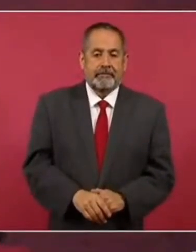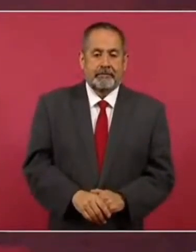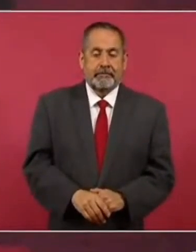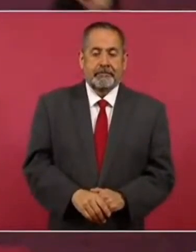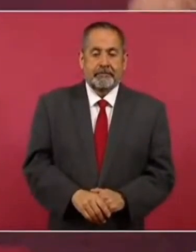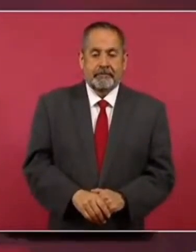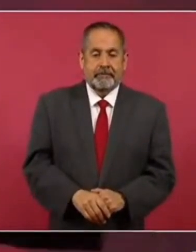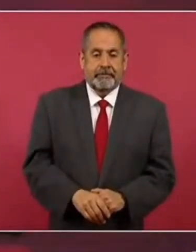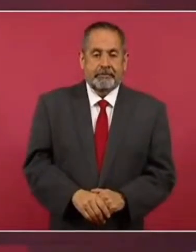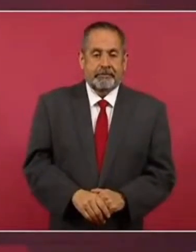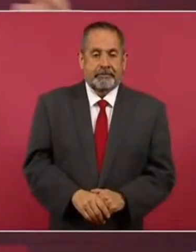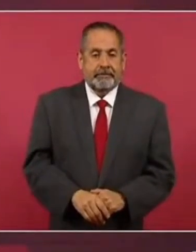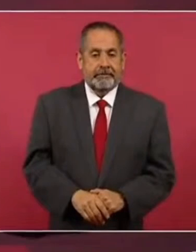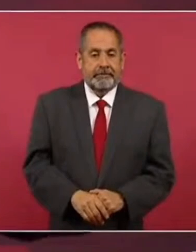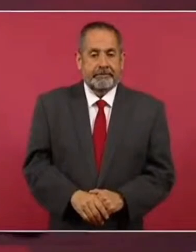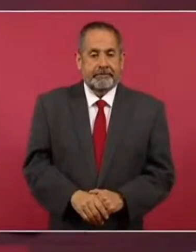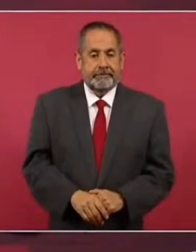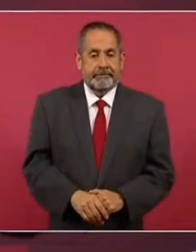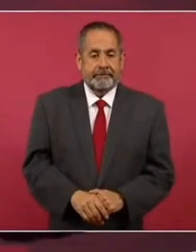Pero